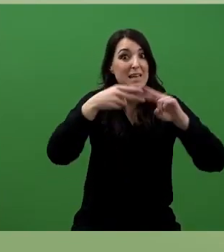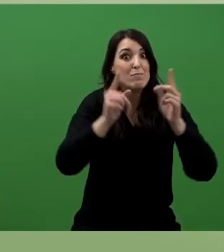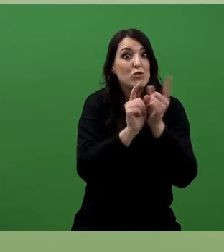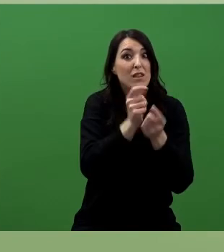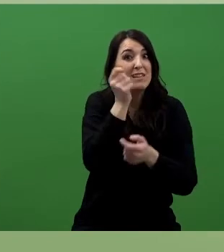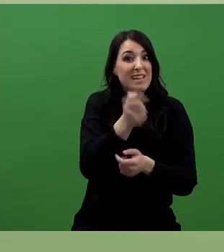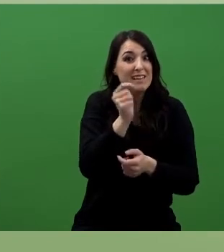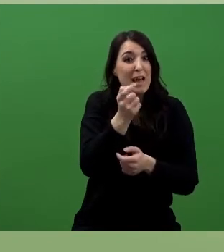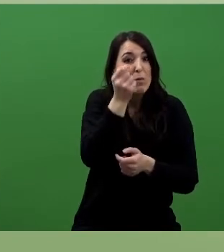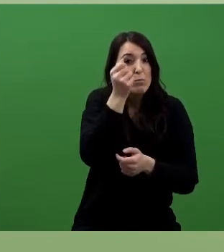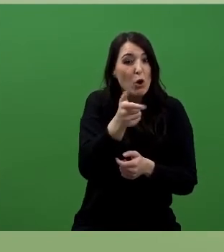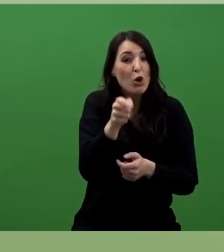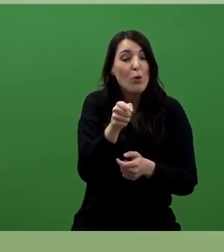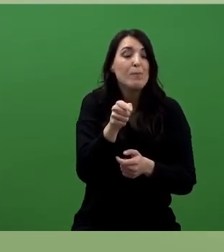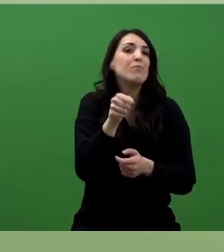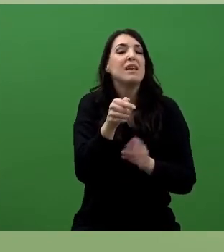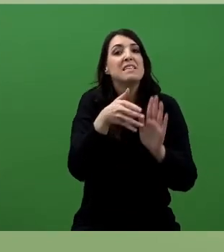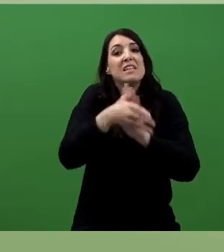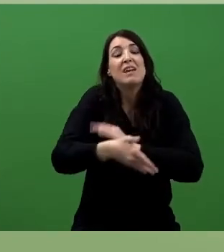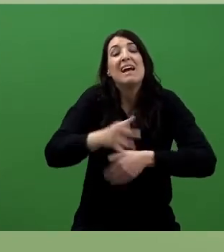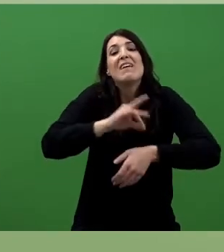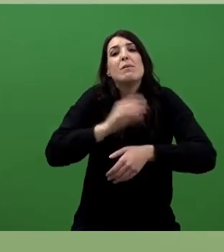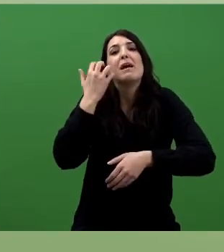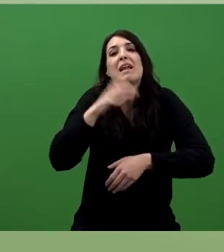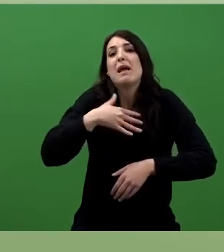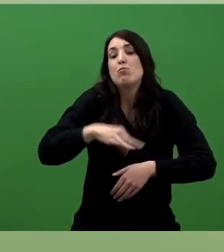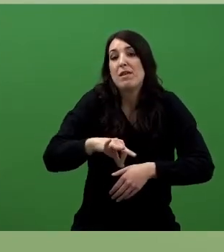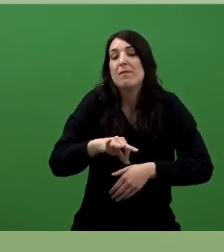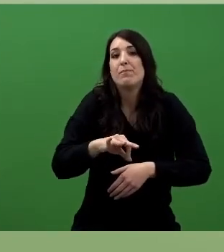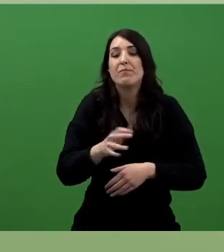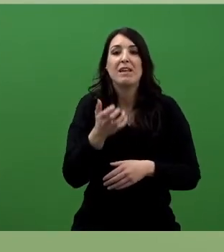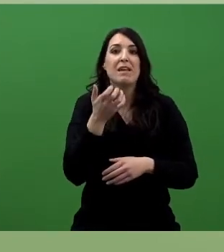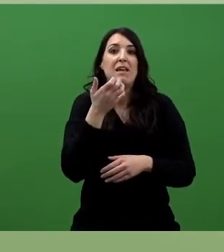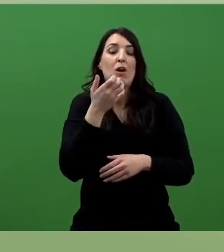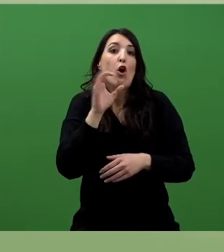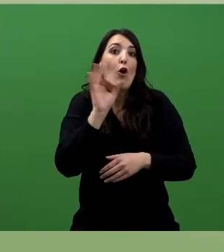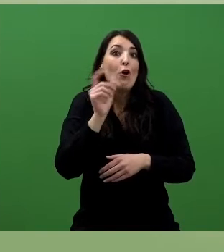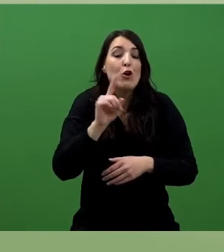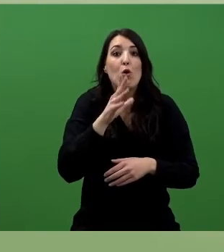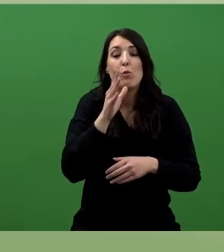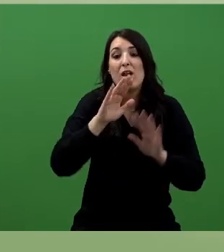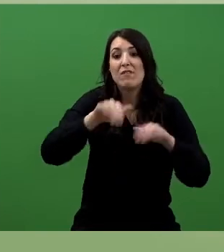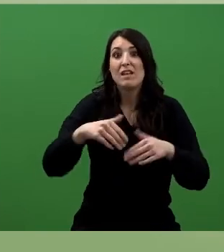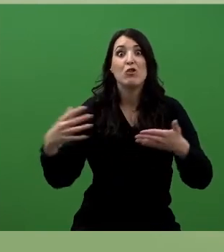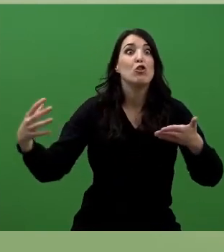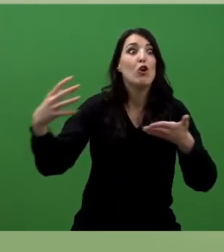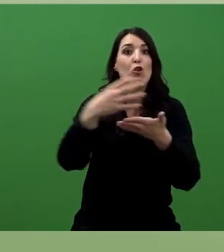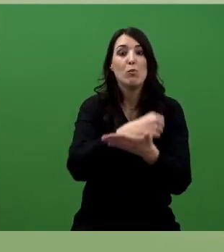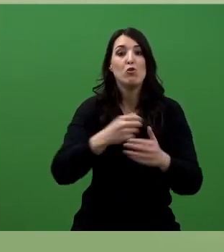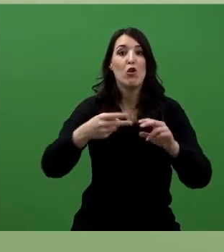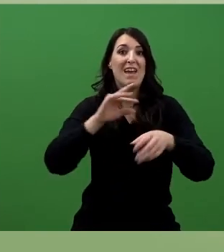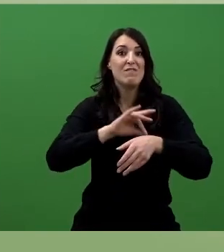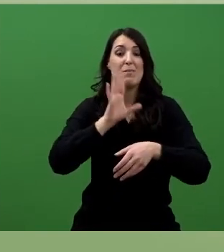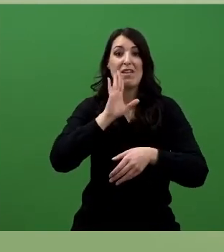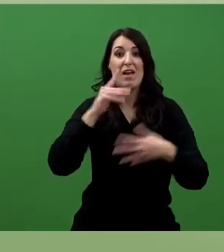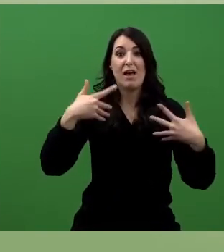causa una enfermedad, o podría ser que causa una enfermedad rara. Si fuera muy frecuente la mutación, pues no, porque todo el mundo tendría esta enfermedad. Entonces nos